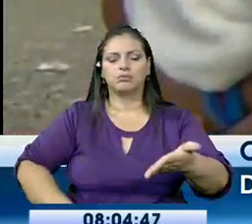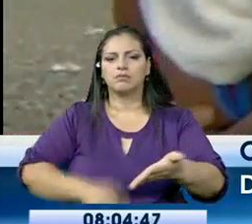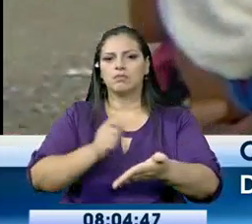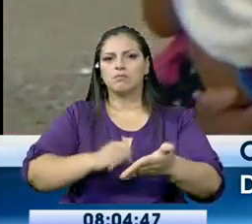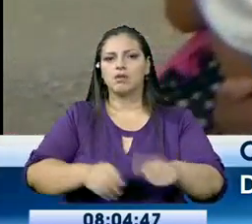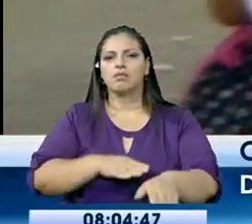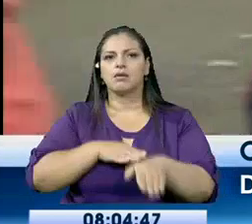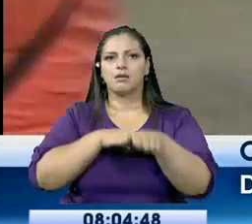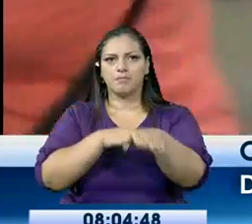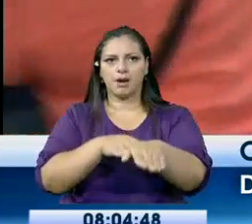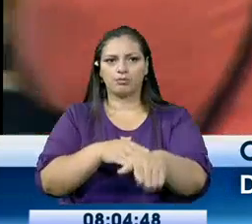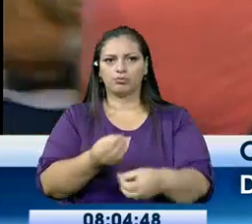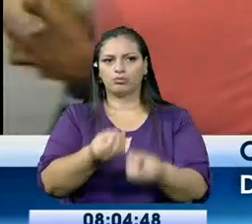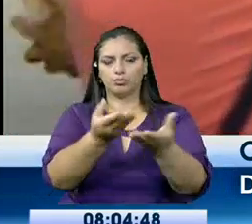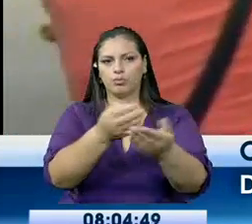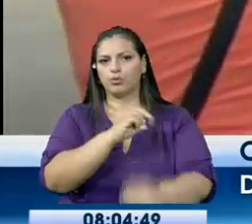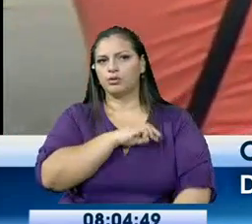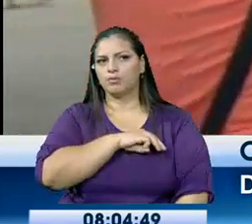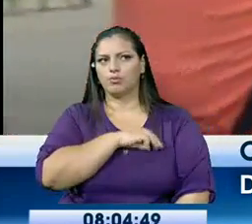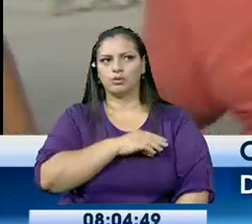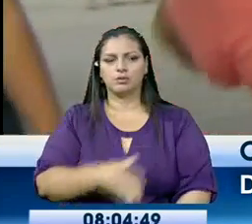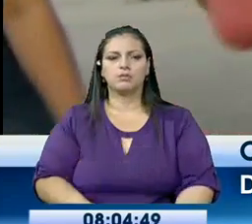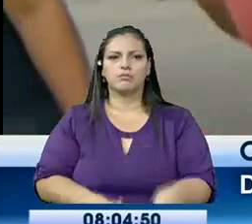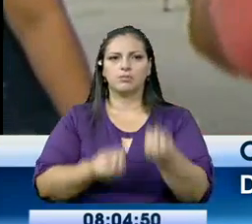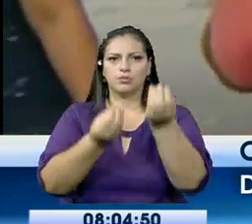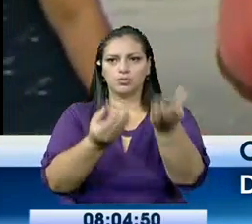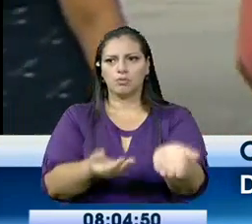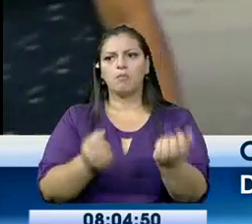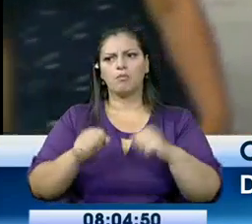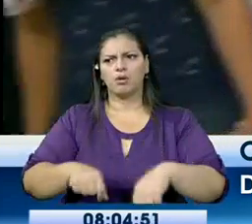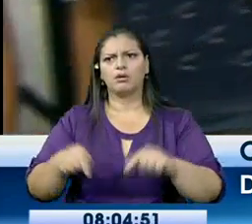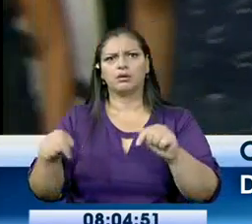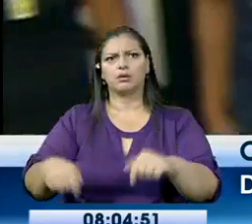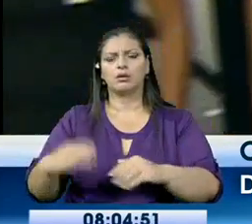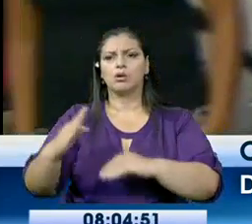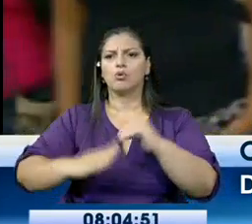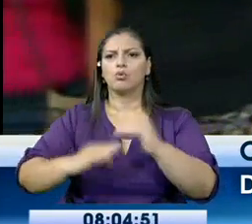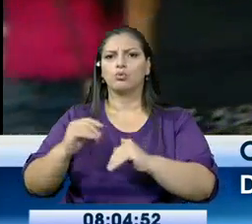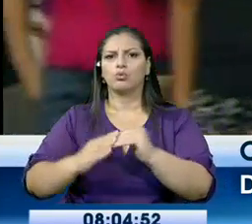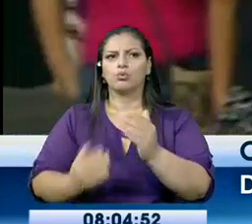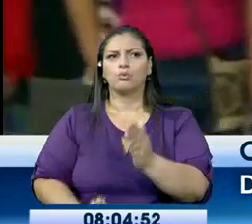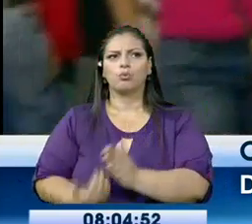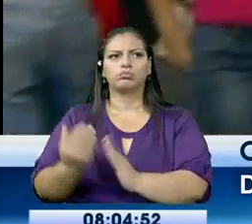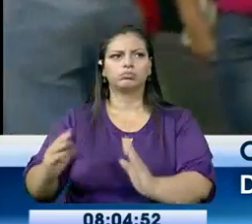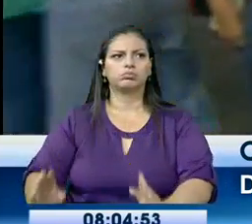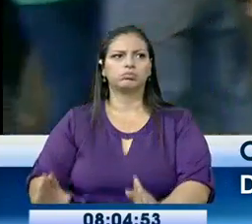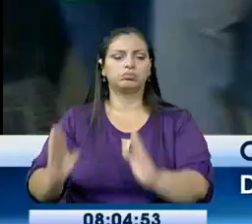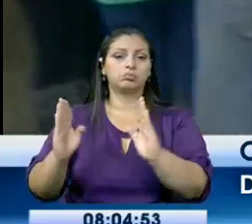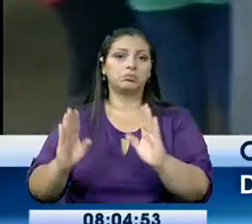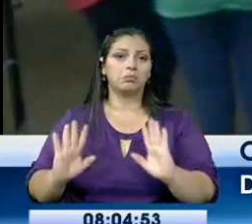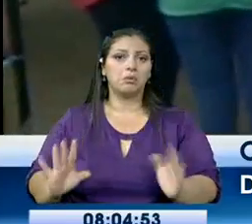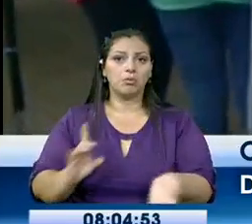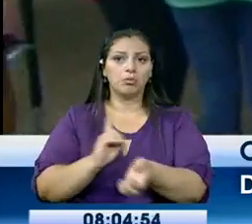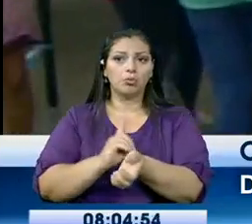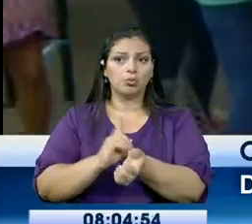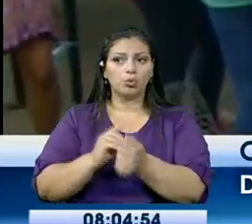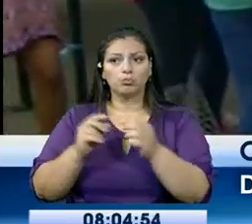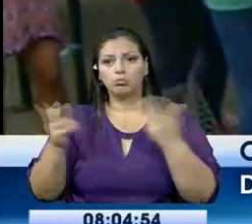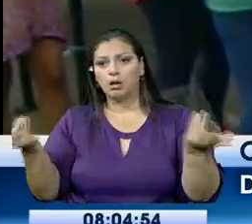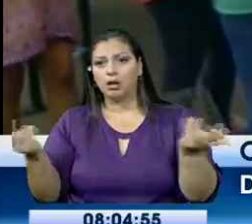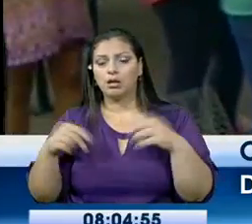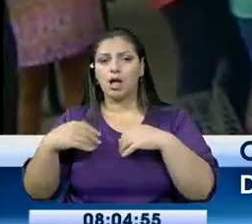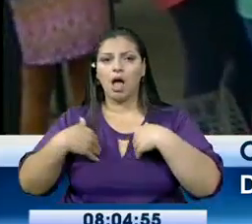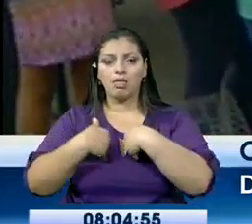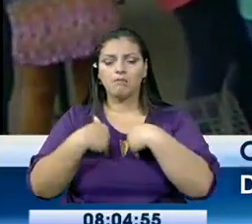presentado ante el municipio y queremos que gracias a este ser el seguimiento, gracias a ustedes, RTS, siempre están pendientes